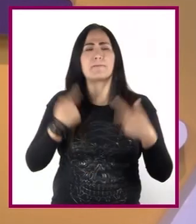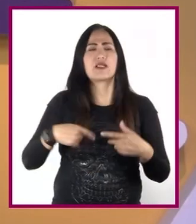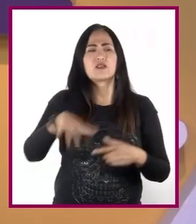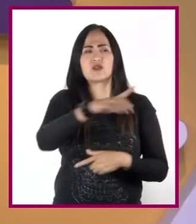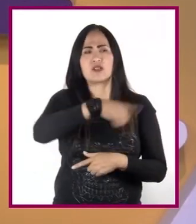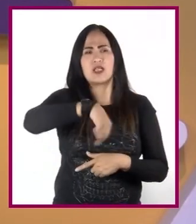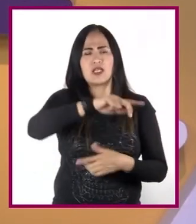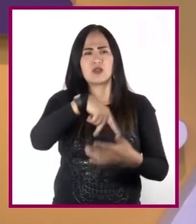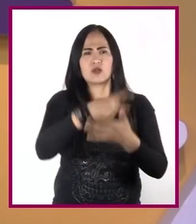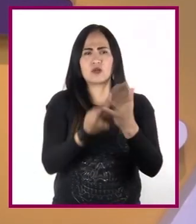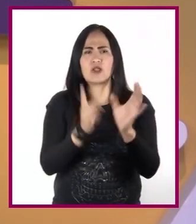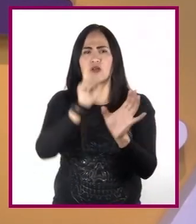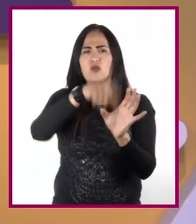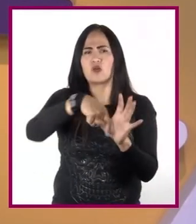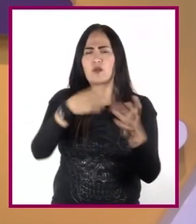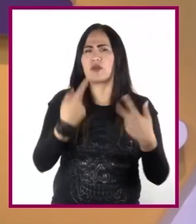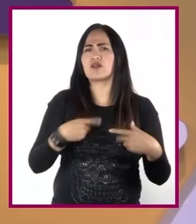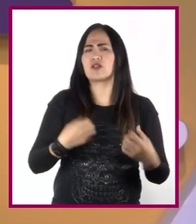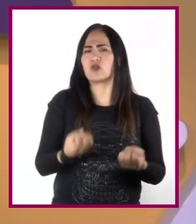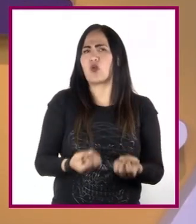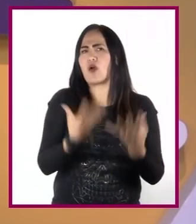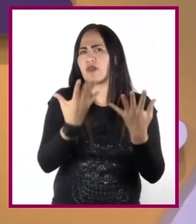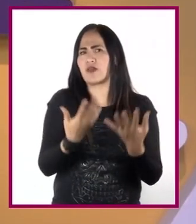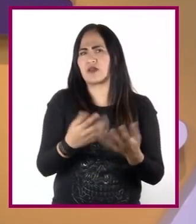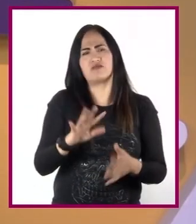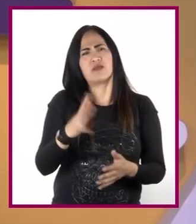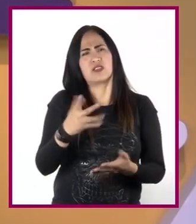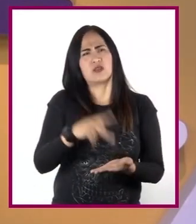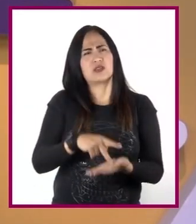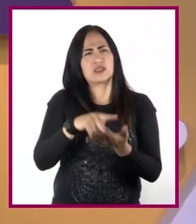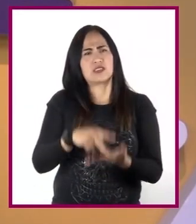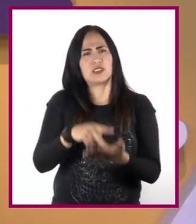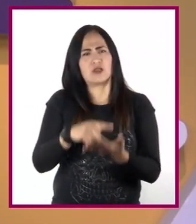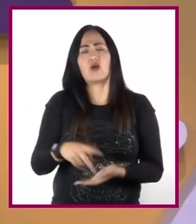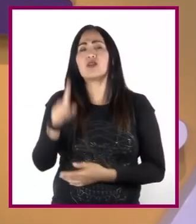del programa de nutrición? La masa promedio es de